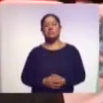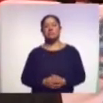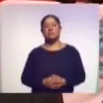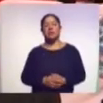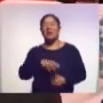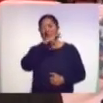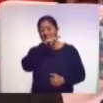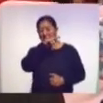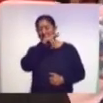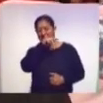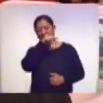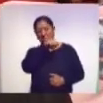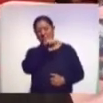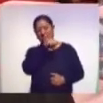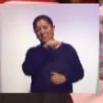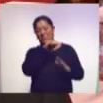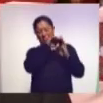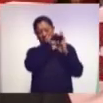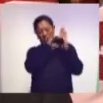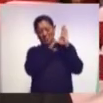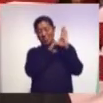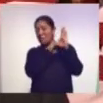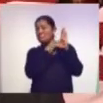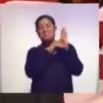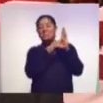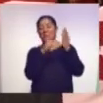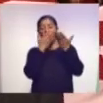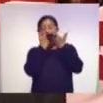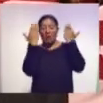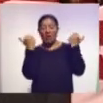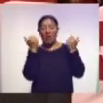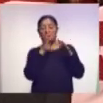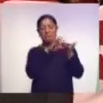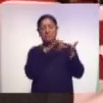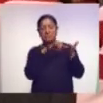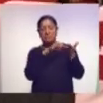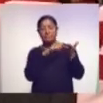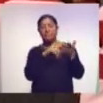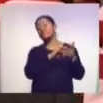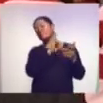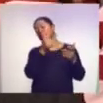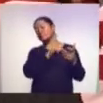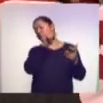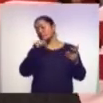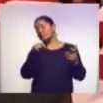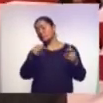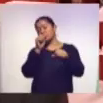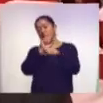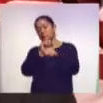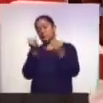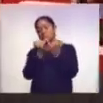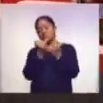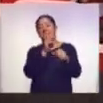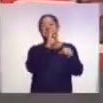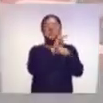preocupantes, ahí vamos a abocarnos al analfabetismo. Y los otros, en dónde está más secundaria y a distribuirnos, dónde